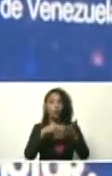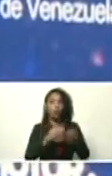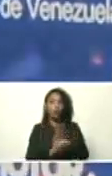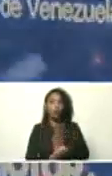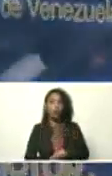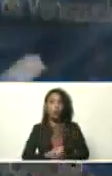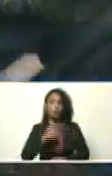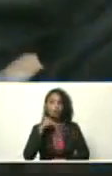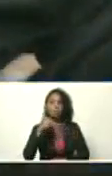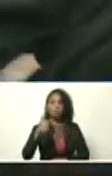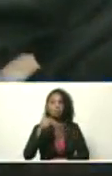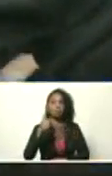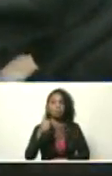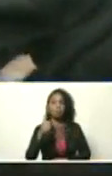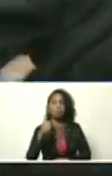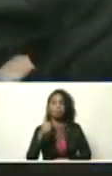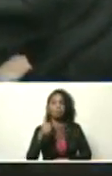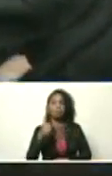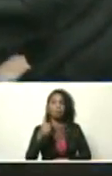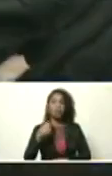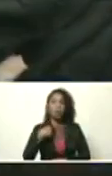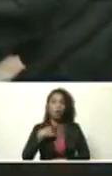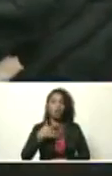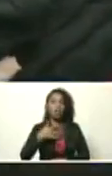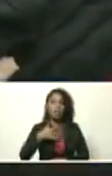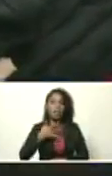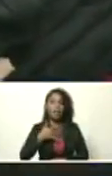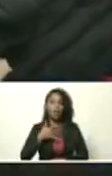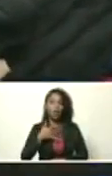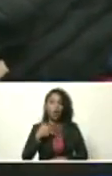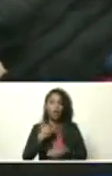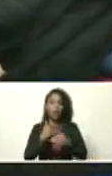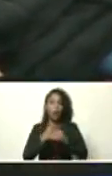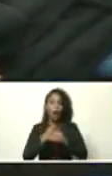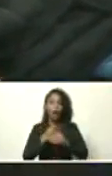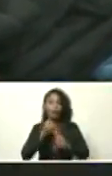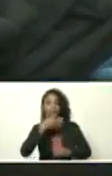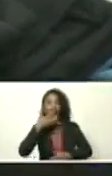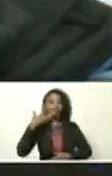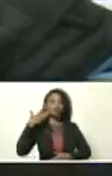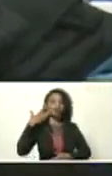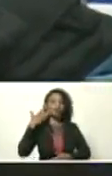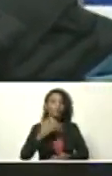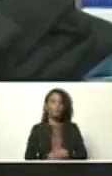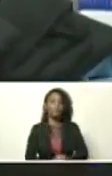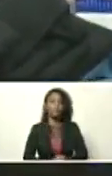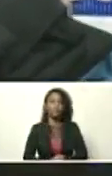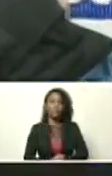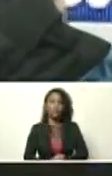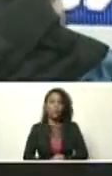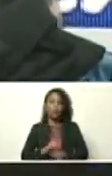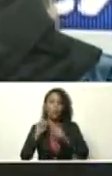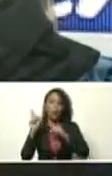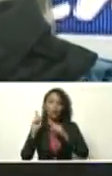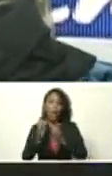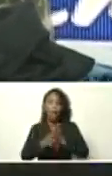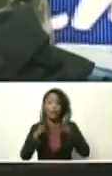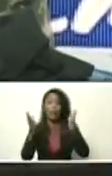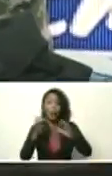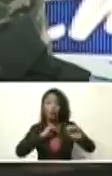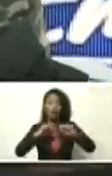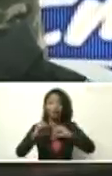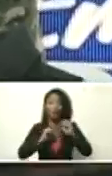excelente. Me siento dignificado y creo que cada uno de nosotros nos sentimos dignificados con este gran motor